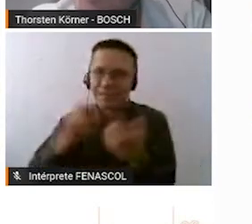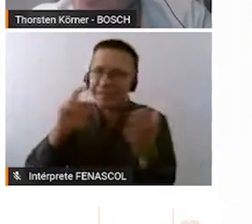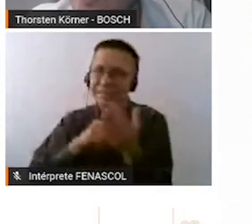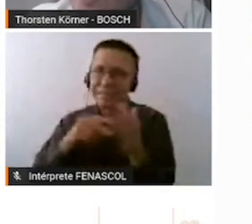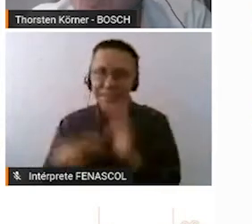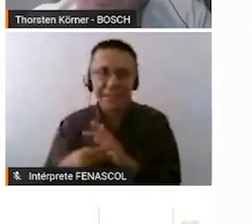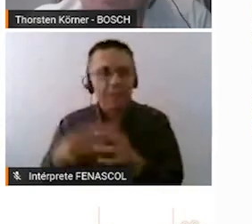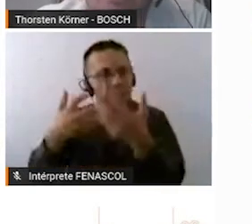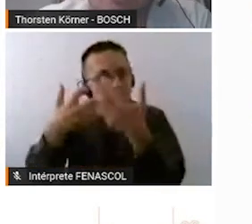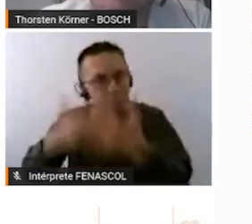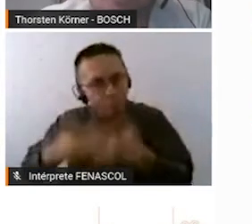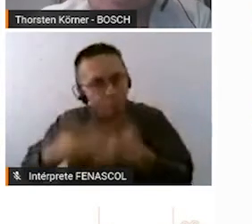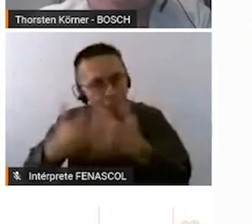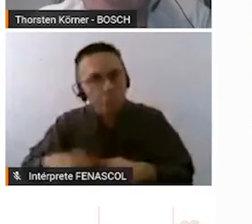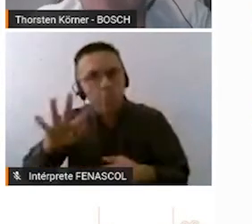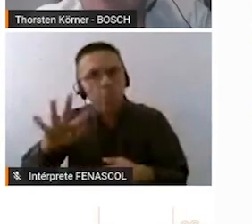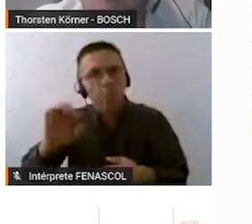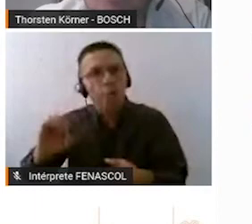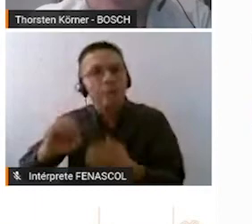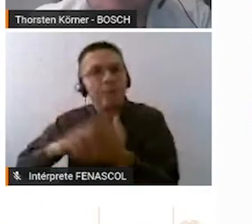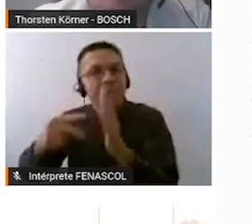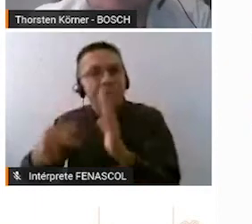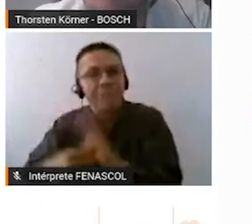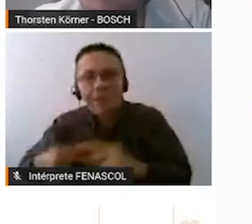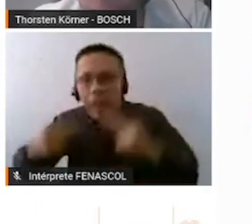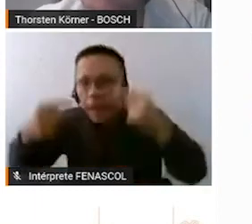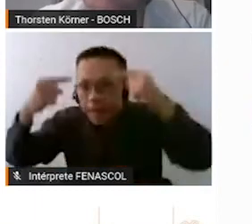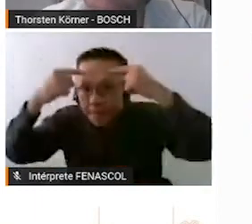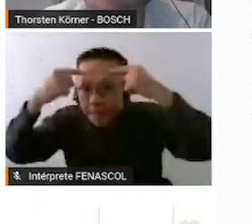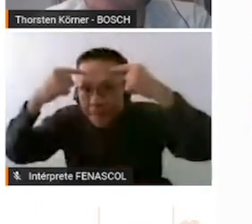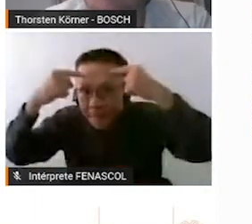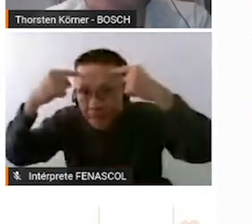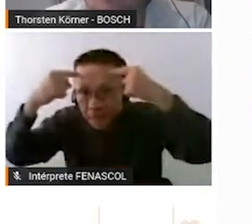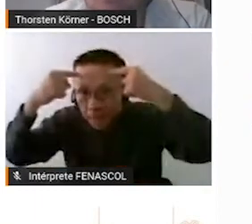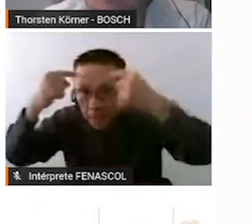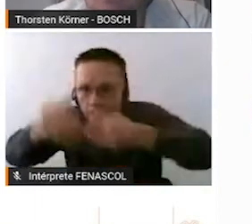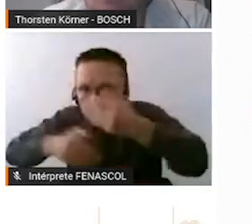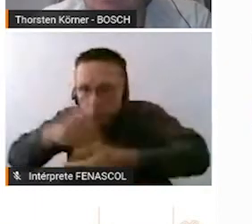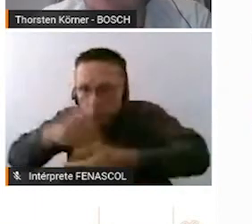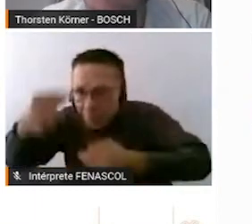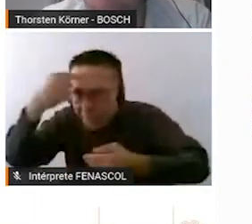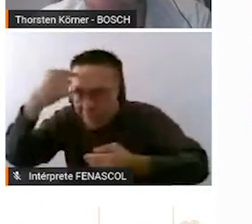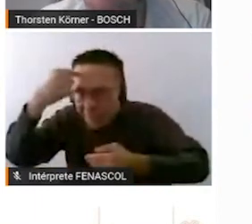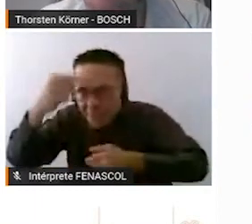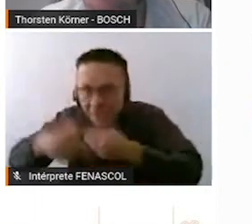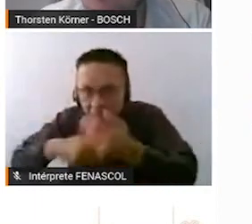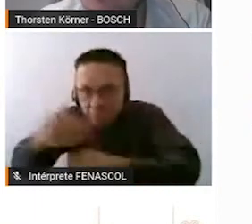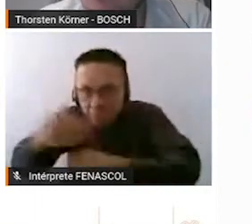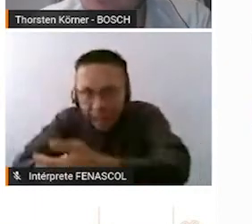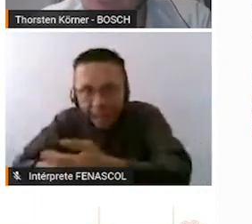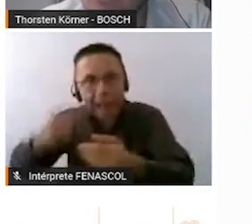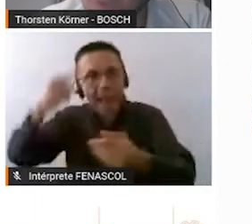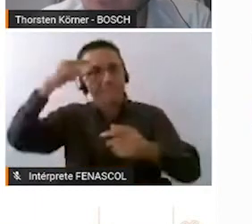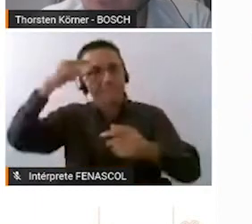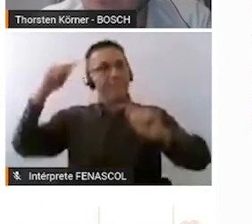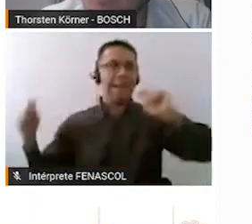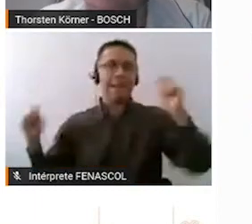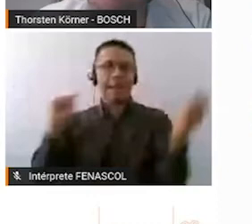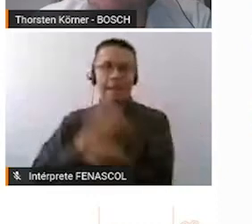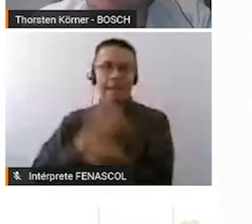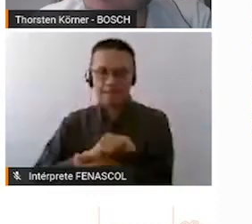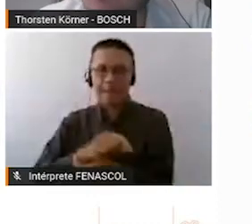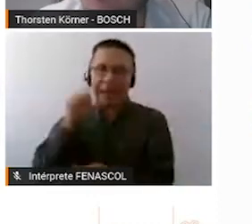industrial ocurre en la mente, en la forma en la que nosotros vemos los procesos. Cómo vamos a tratar